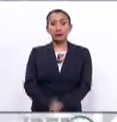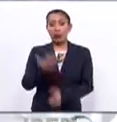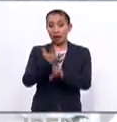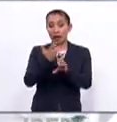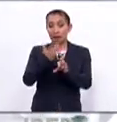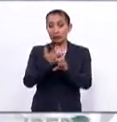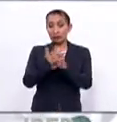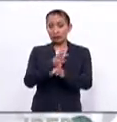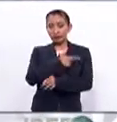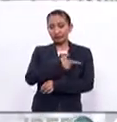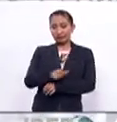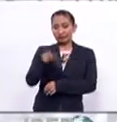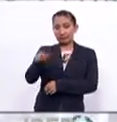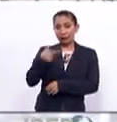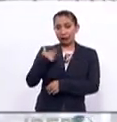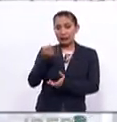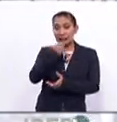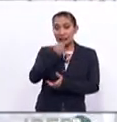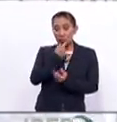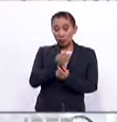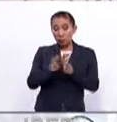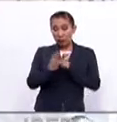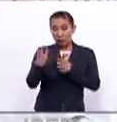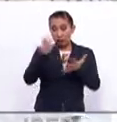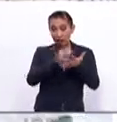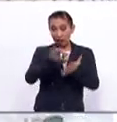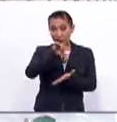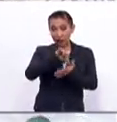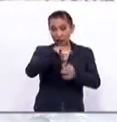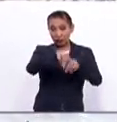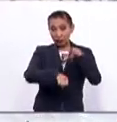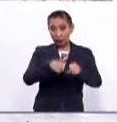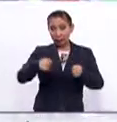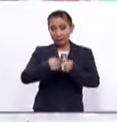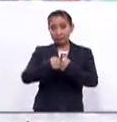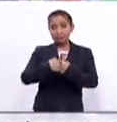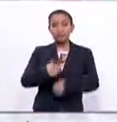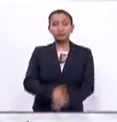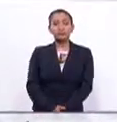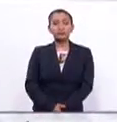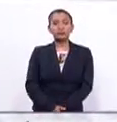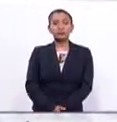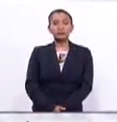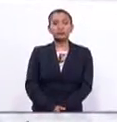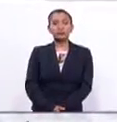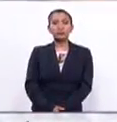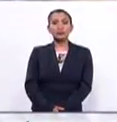Estados Unidos rechaza que se enjaule a niños migrantes en los centros de detención fronterizos.